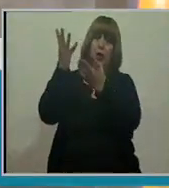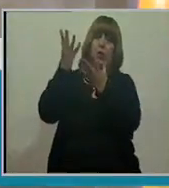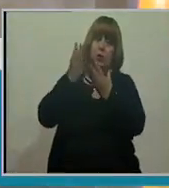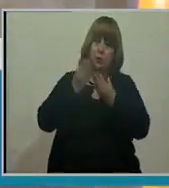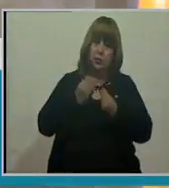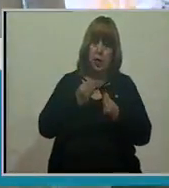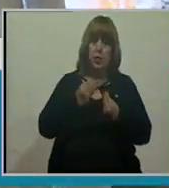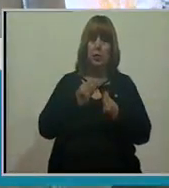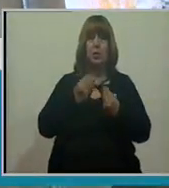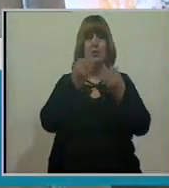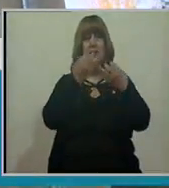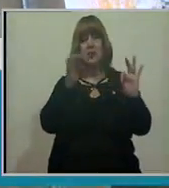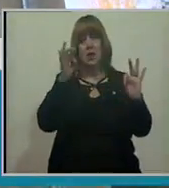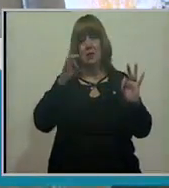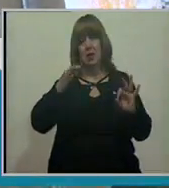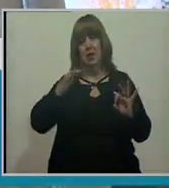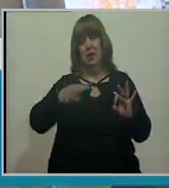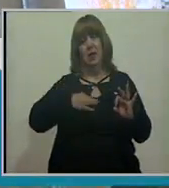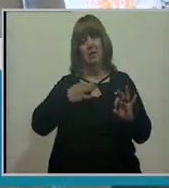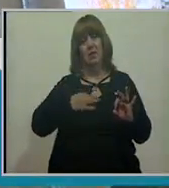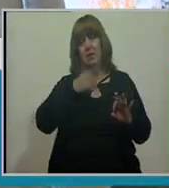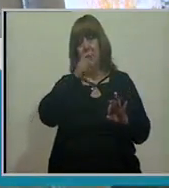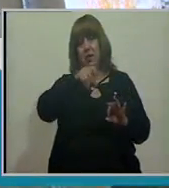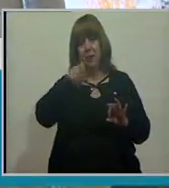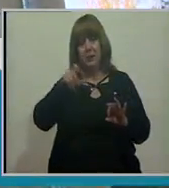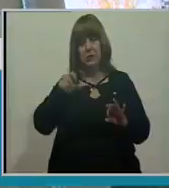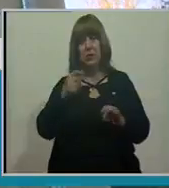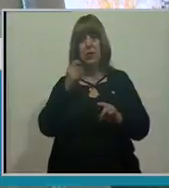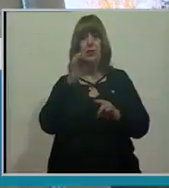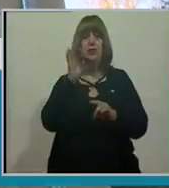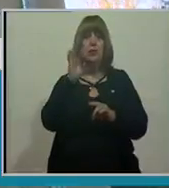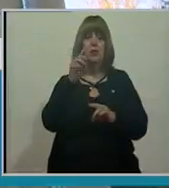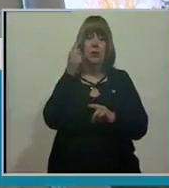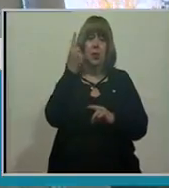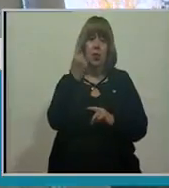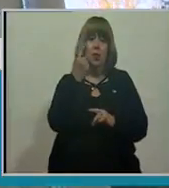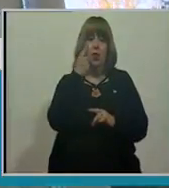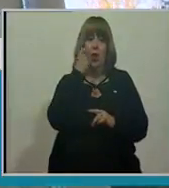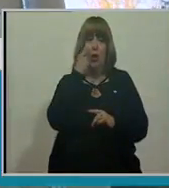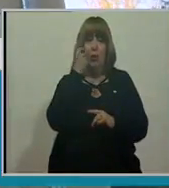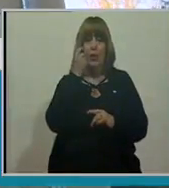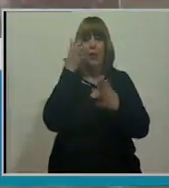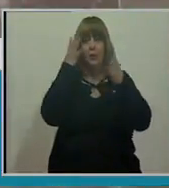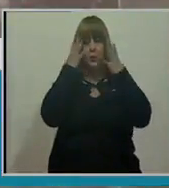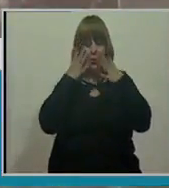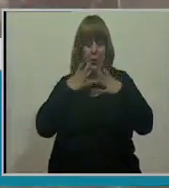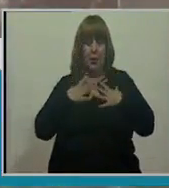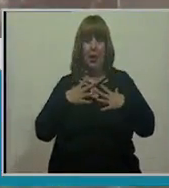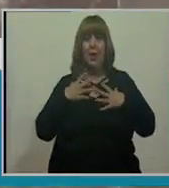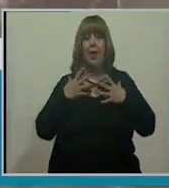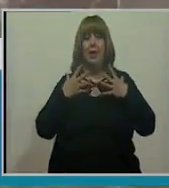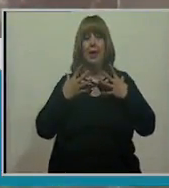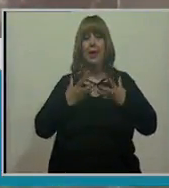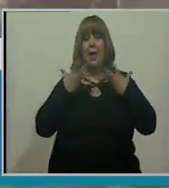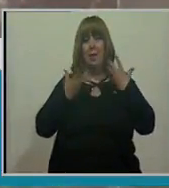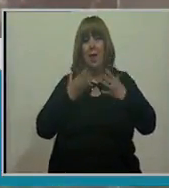habido víctima y que rogamos que este señor se recupere, esté bien. Lo que sí